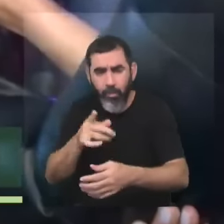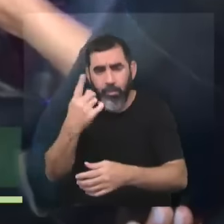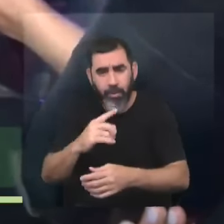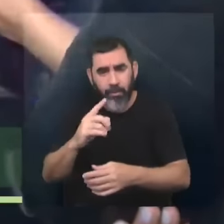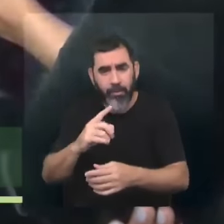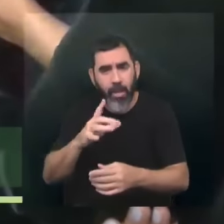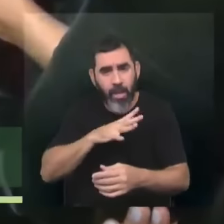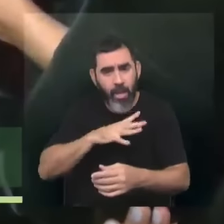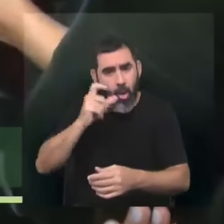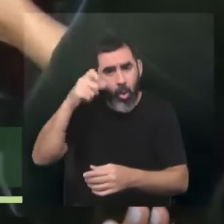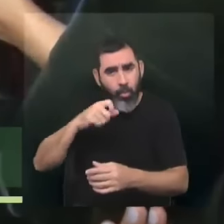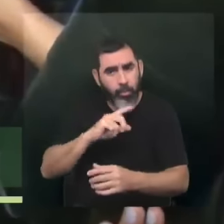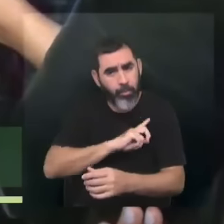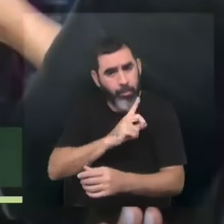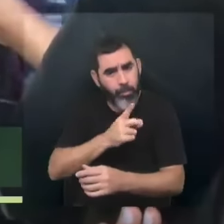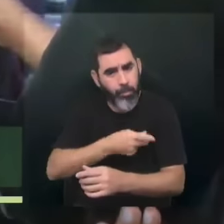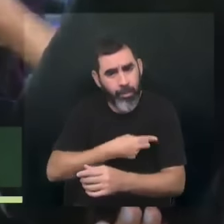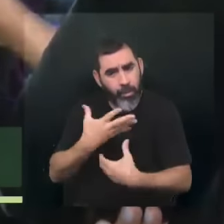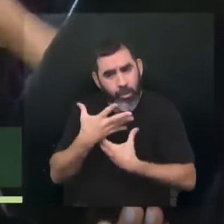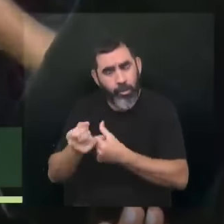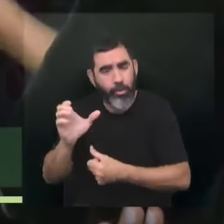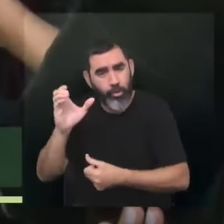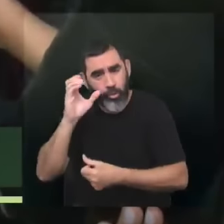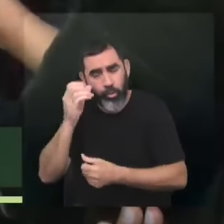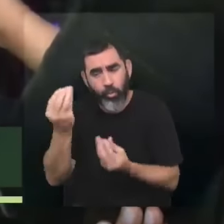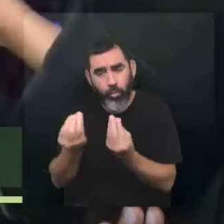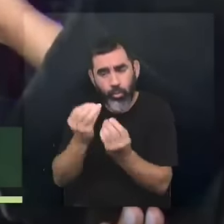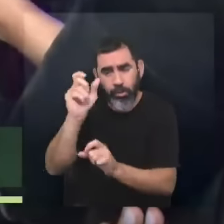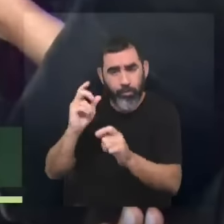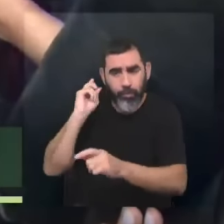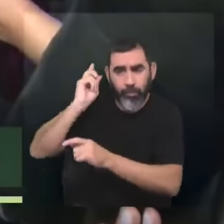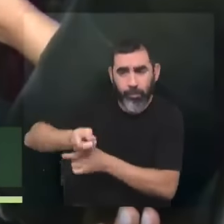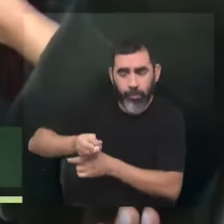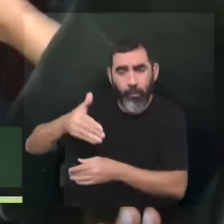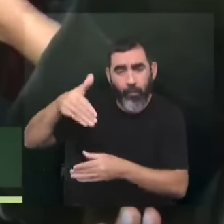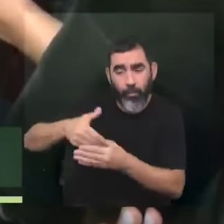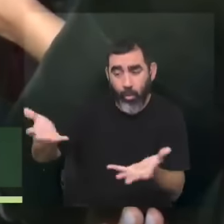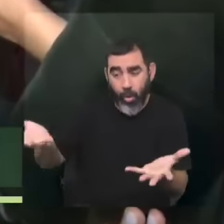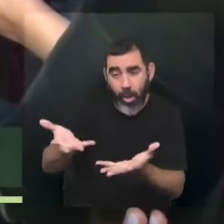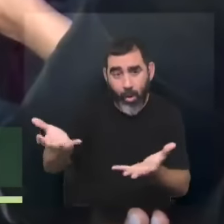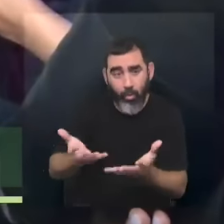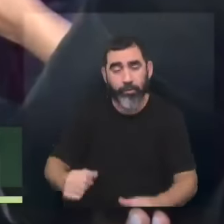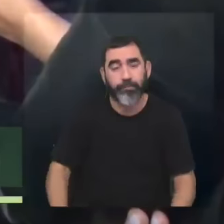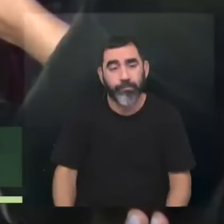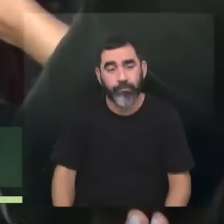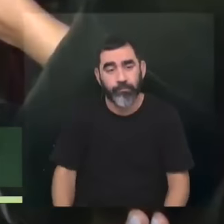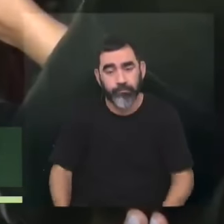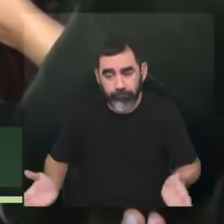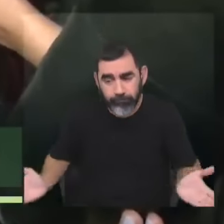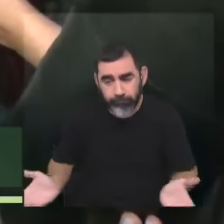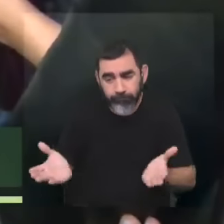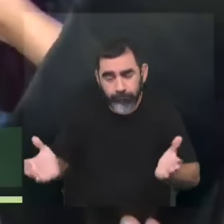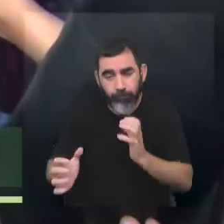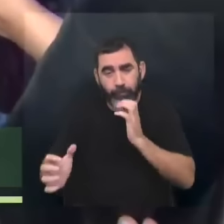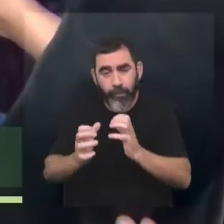una corriente de opinión muy fuerte de apoyo a Carolina mucha gente que está decidiendo su voto también en este momento y que V empuje la fuerza la